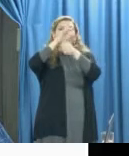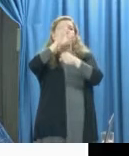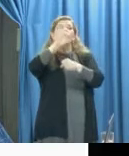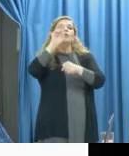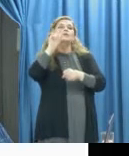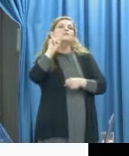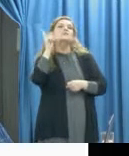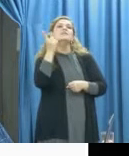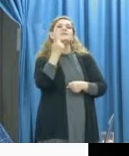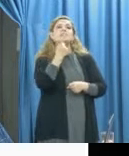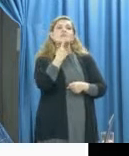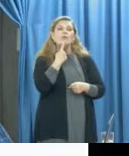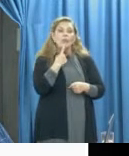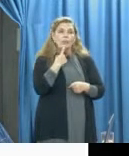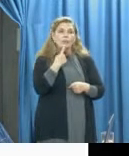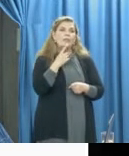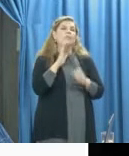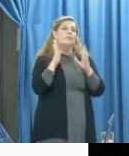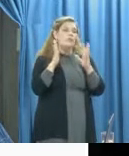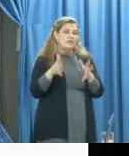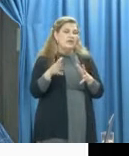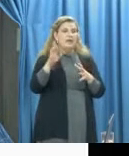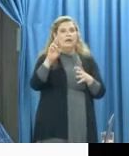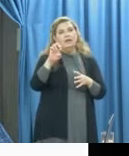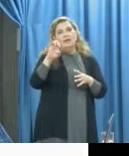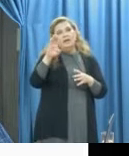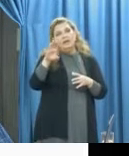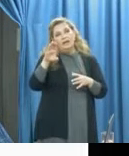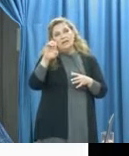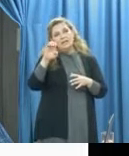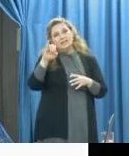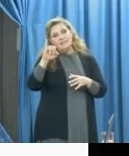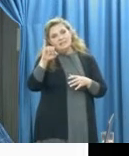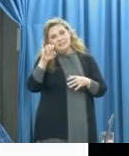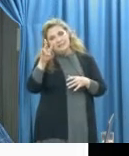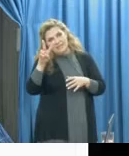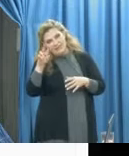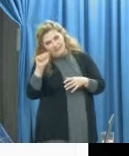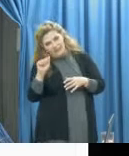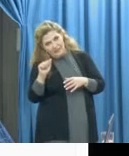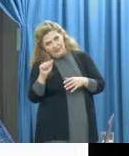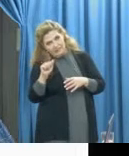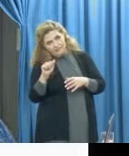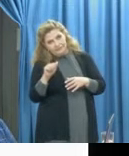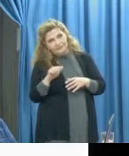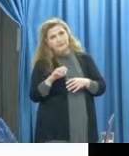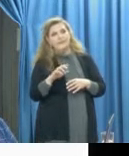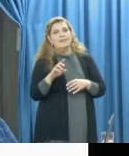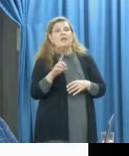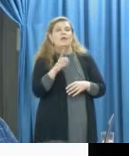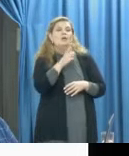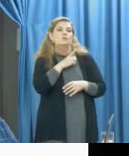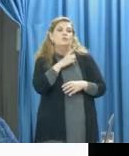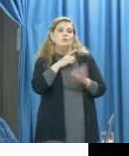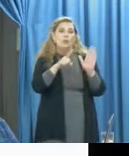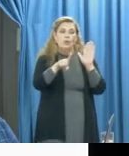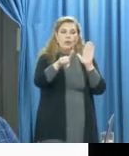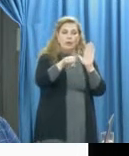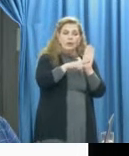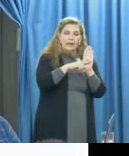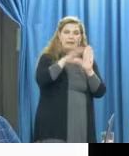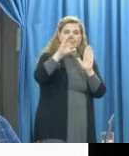afectado, es recesiva, ¿no? Este estudio no se ha concluido, solo salió negativo para